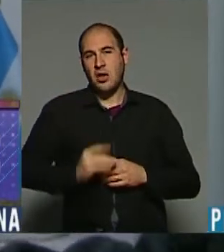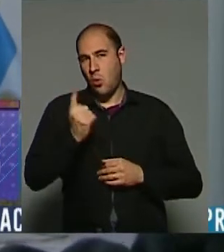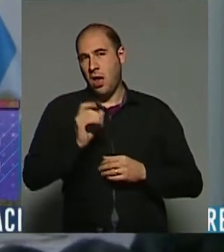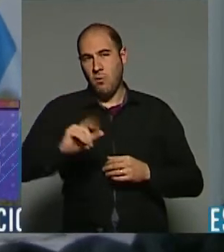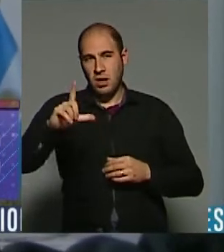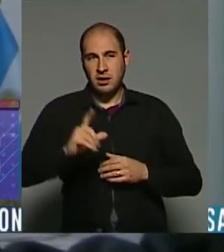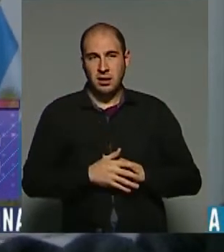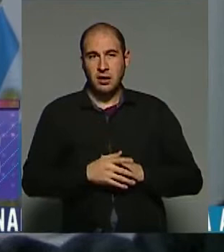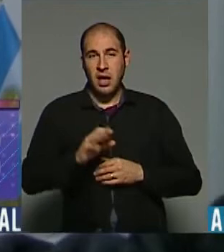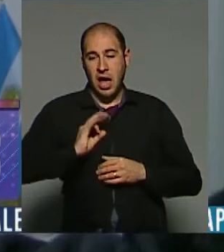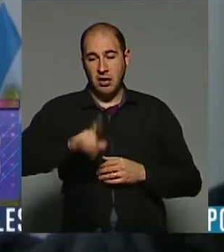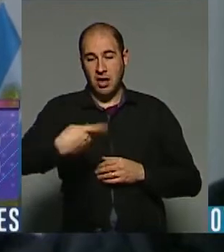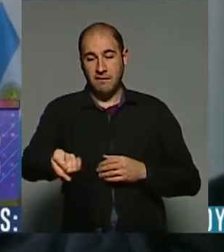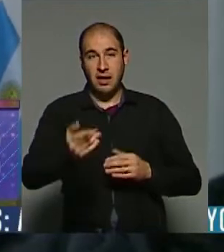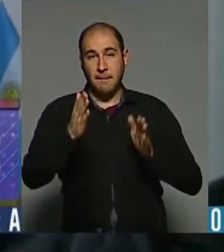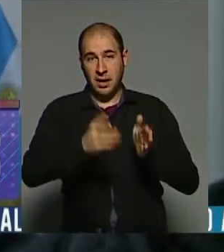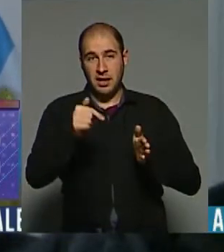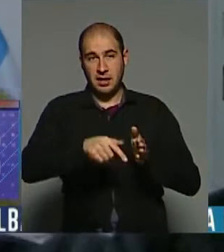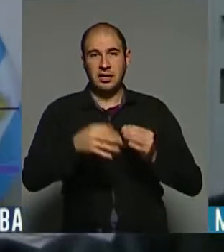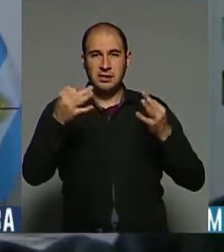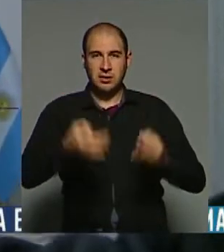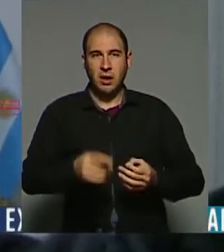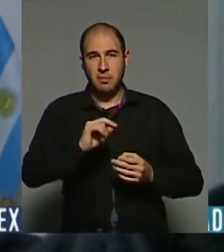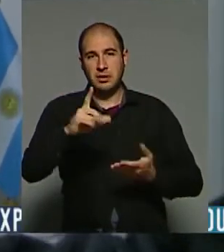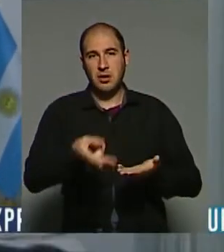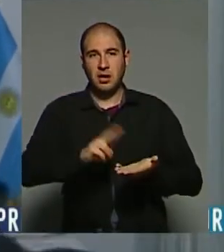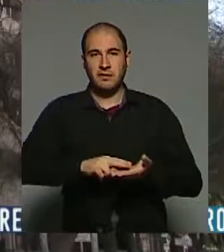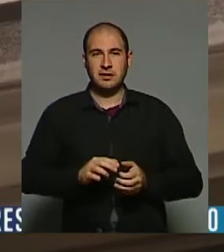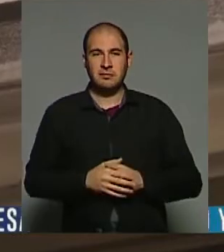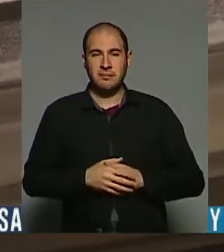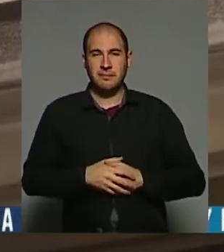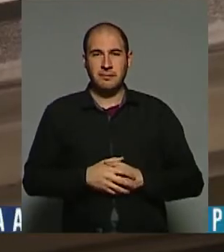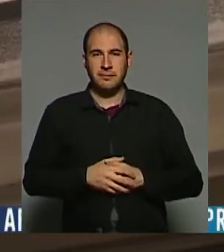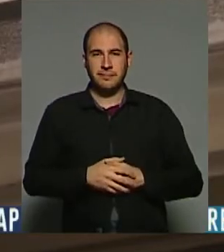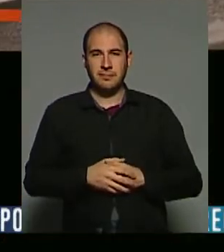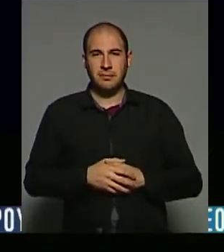más. Entonces el próximo año para esta etapa lo más probable es que vuelva a aumentar.